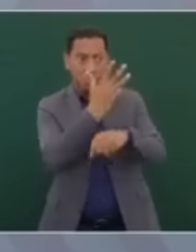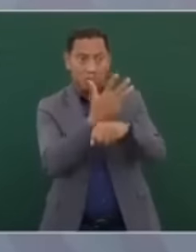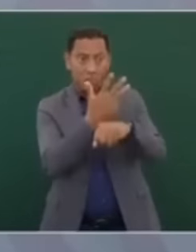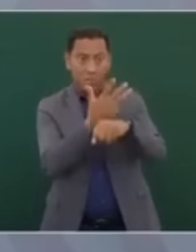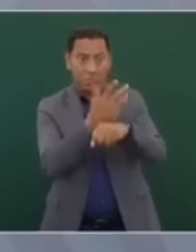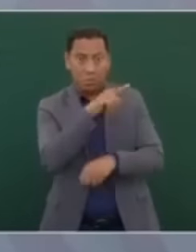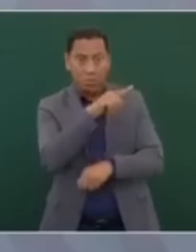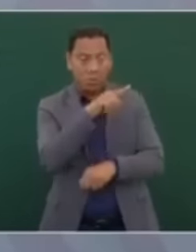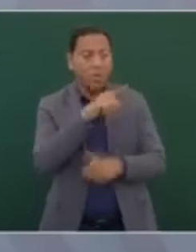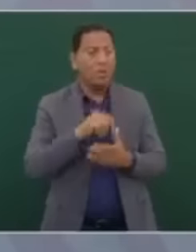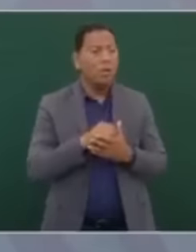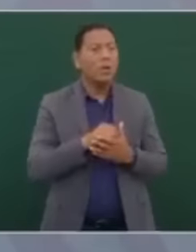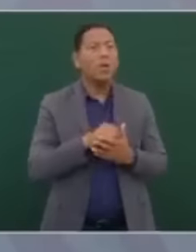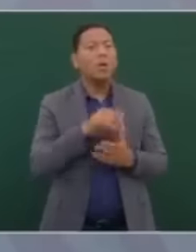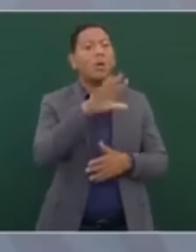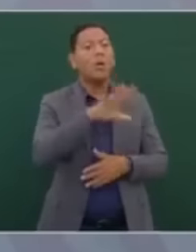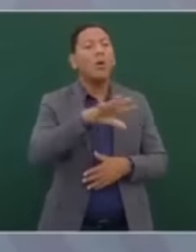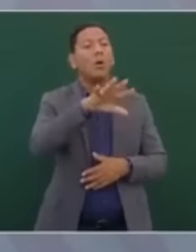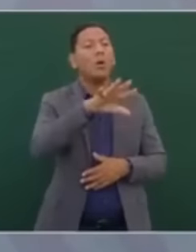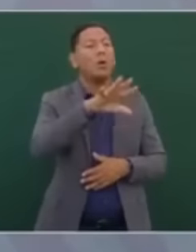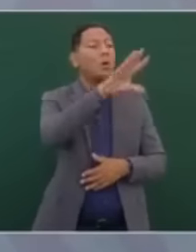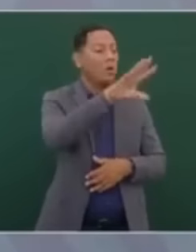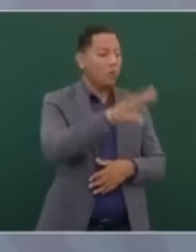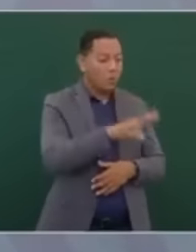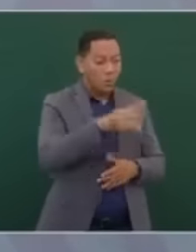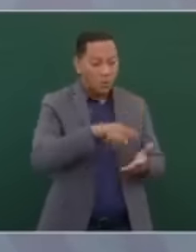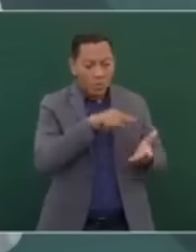hay regiones donde no tienen internet